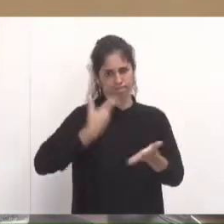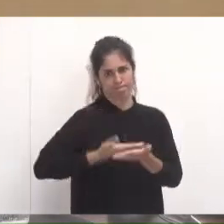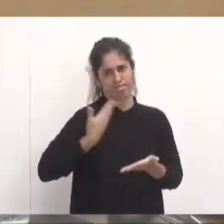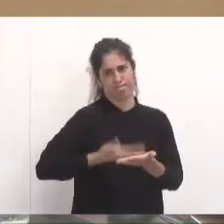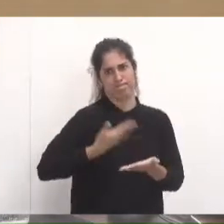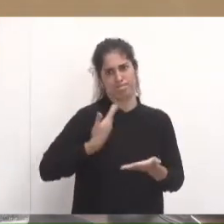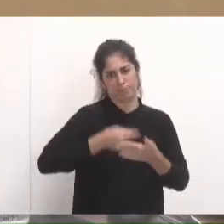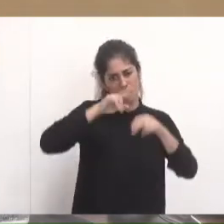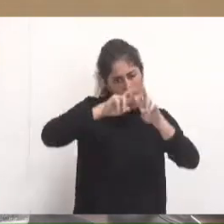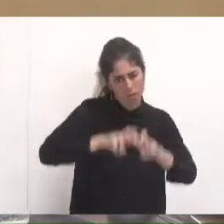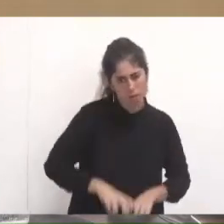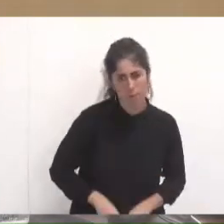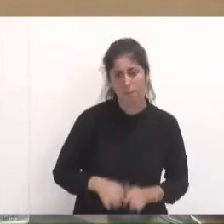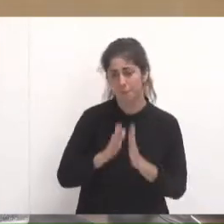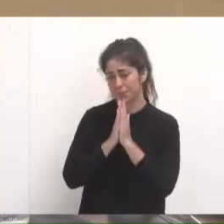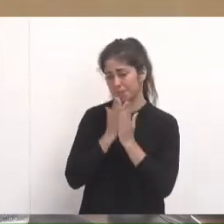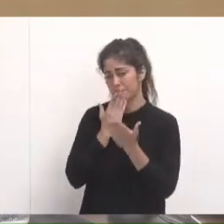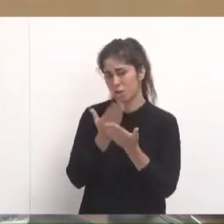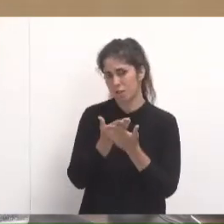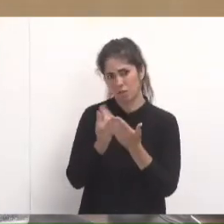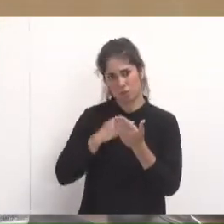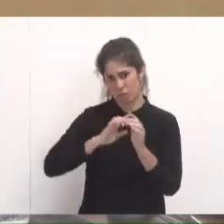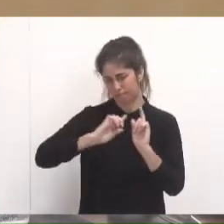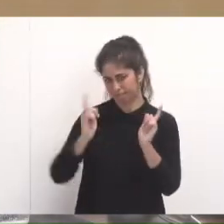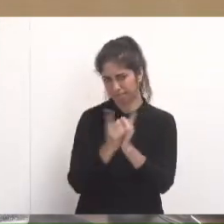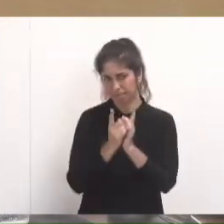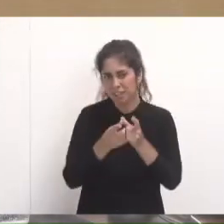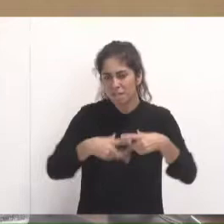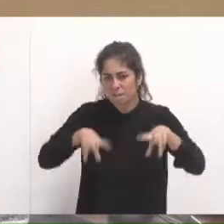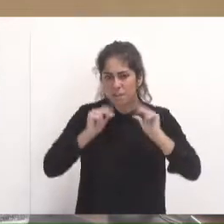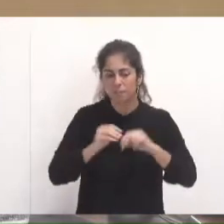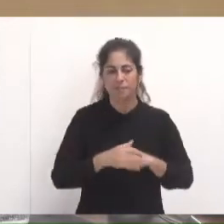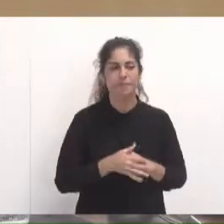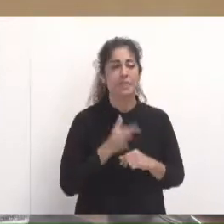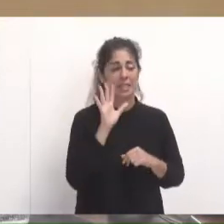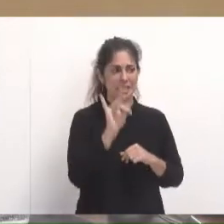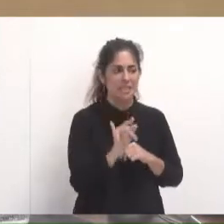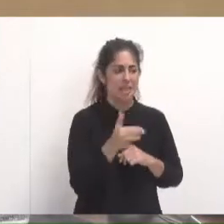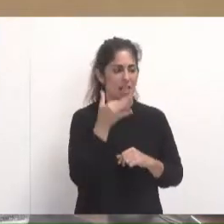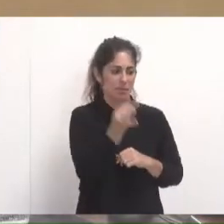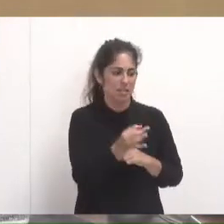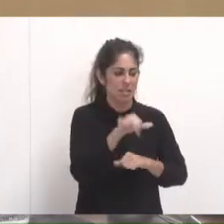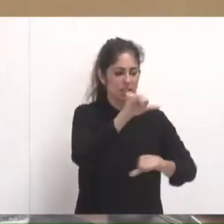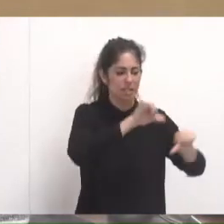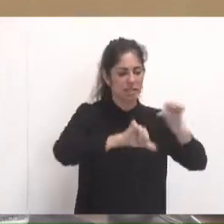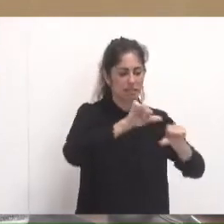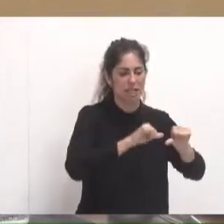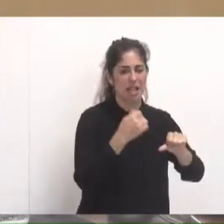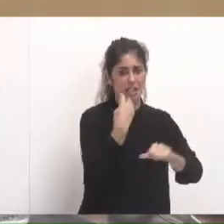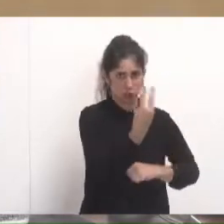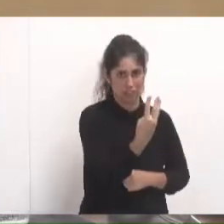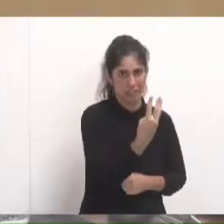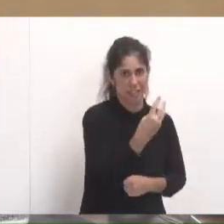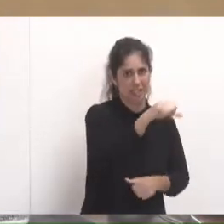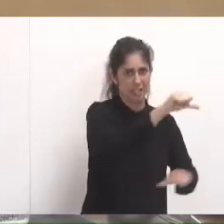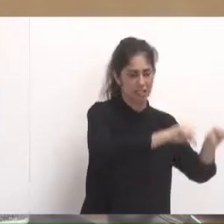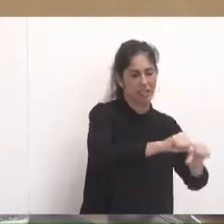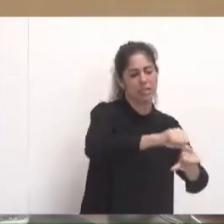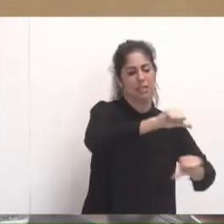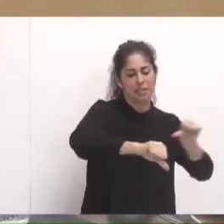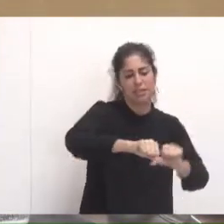científicamente. Luego vaya concluyendo. Sí. Además, científicamente, suministrando los 3 principios a poblaciones de termitas que cultivan